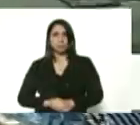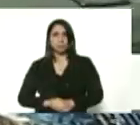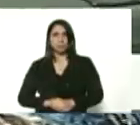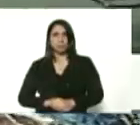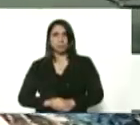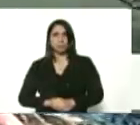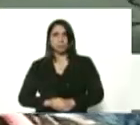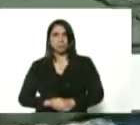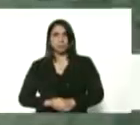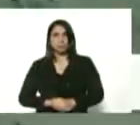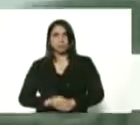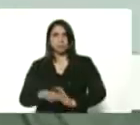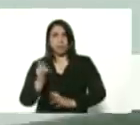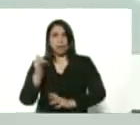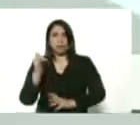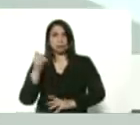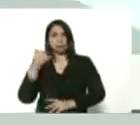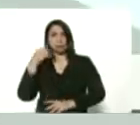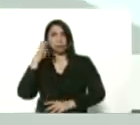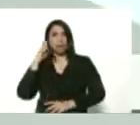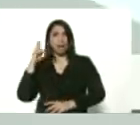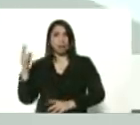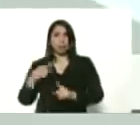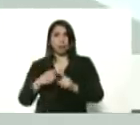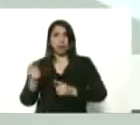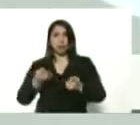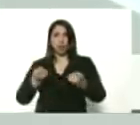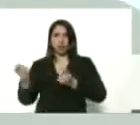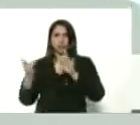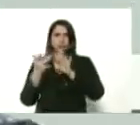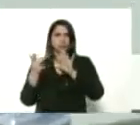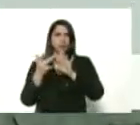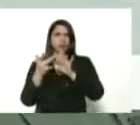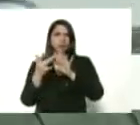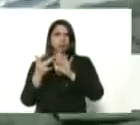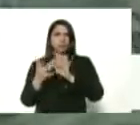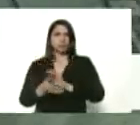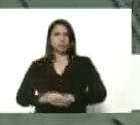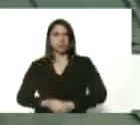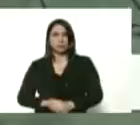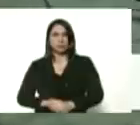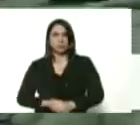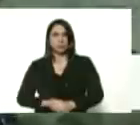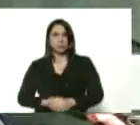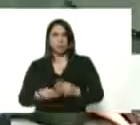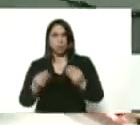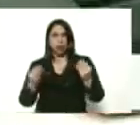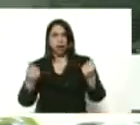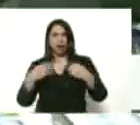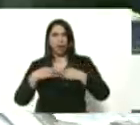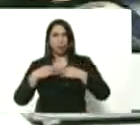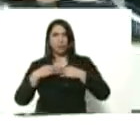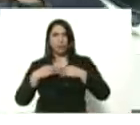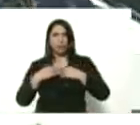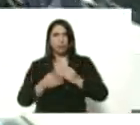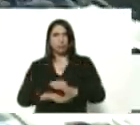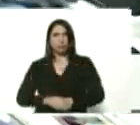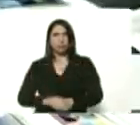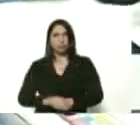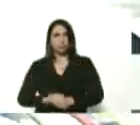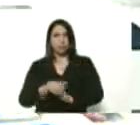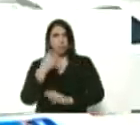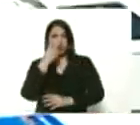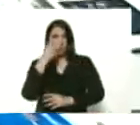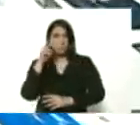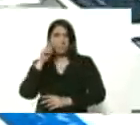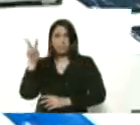Aquí tiene esta radio para la coordinación punto a punto. Aquí tienen visor